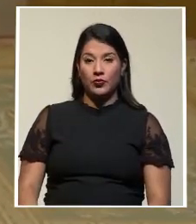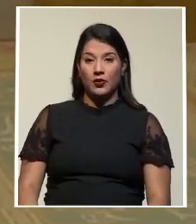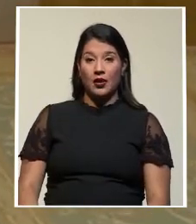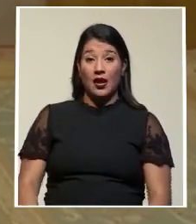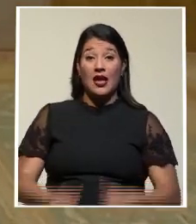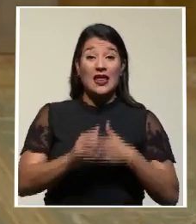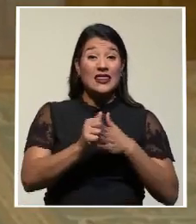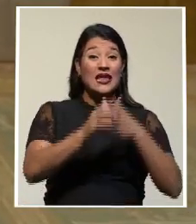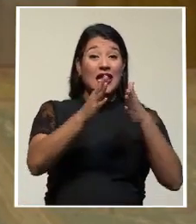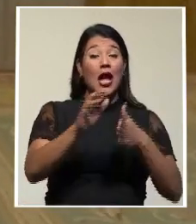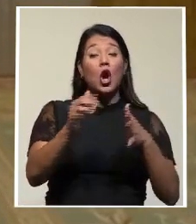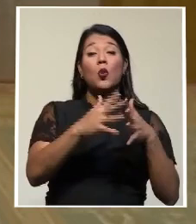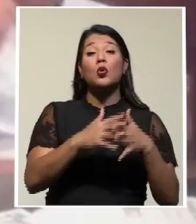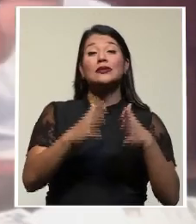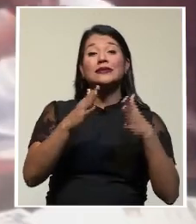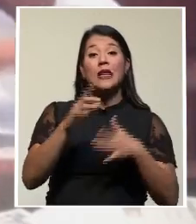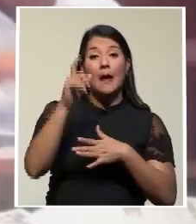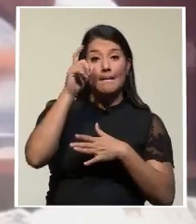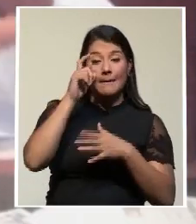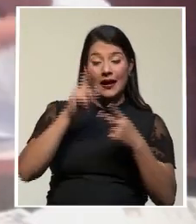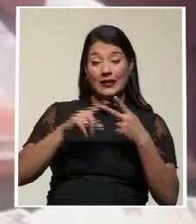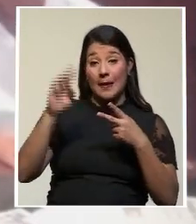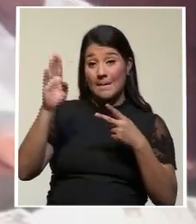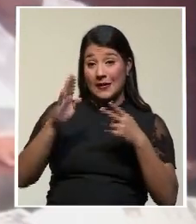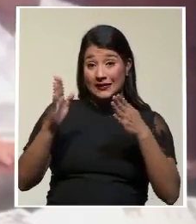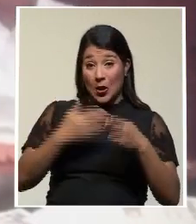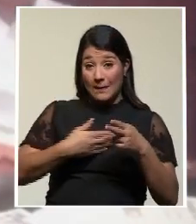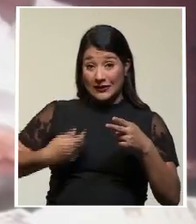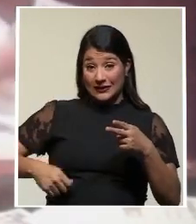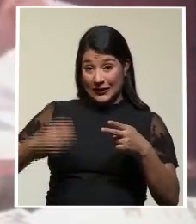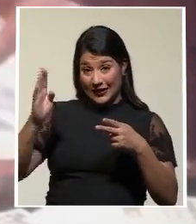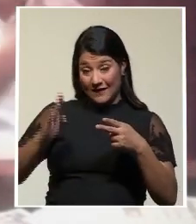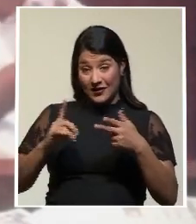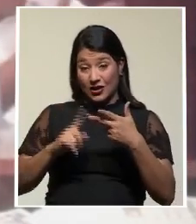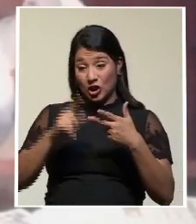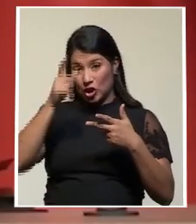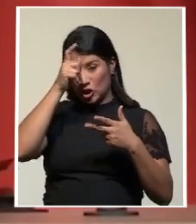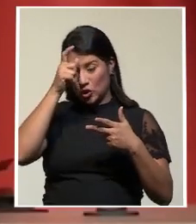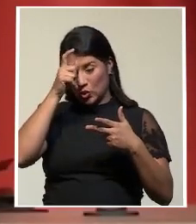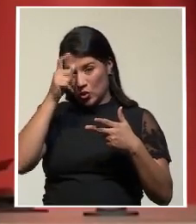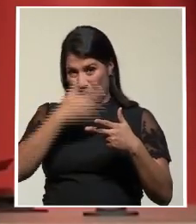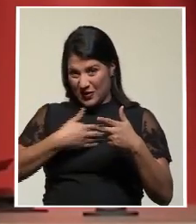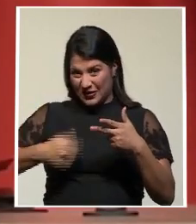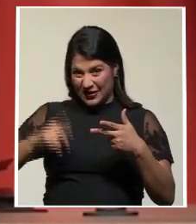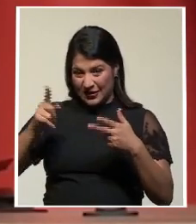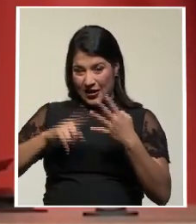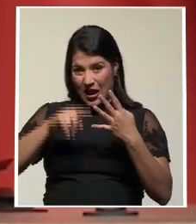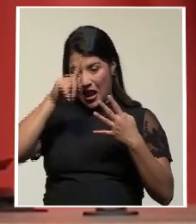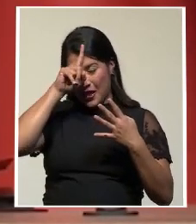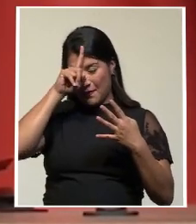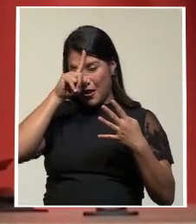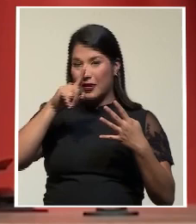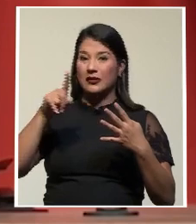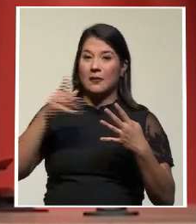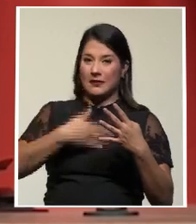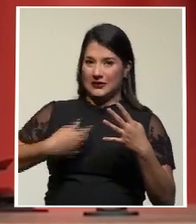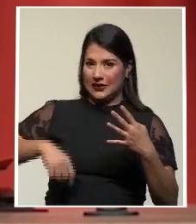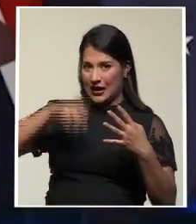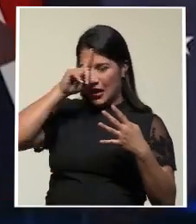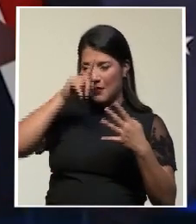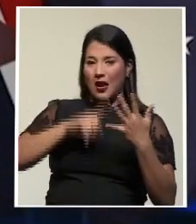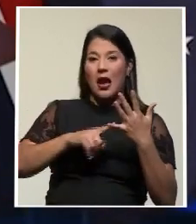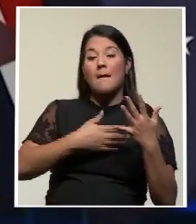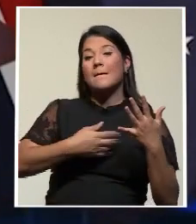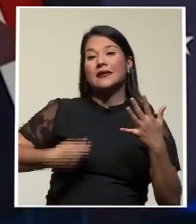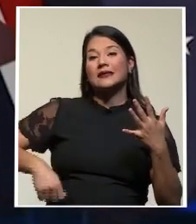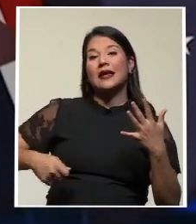Dirigentes como el estadounidense Joe Biden, el brasileño Jair Bolsonaro, el turco Recep Tayyip Erdogan, el alemán Frank-Walter Steinmeier, el